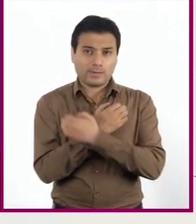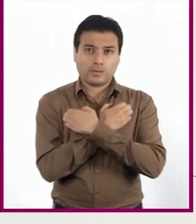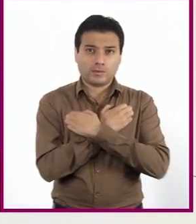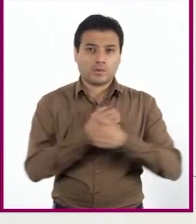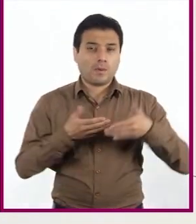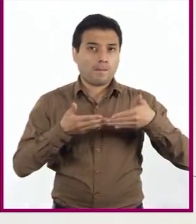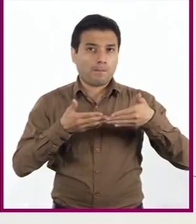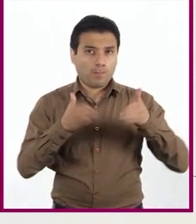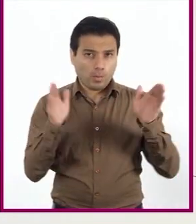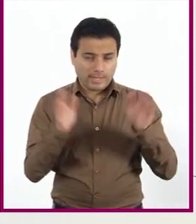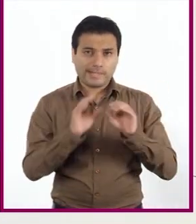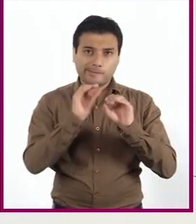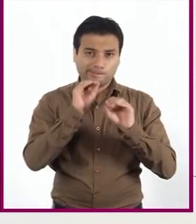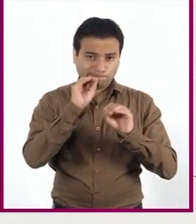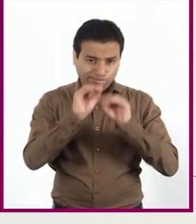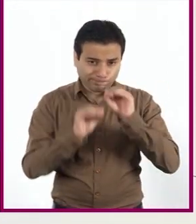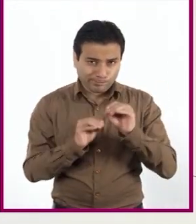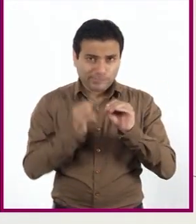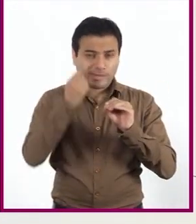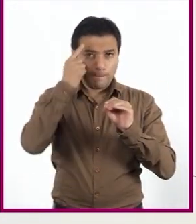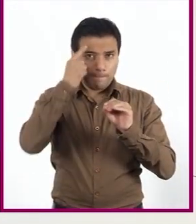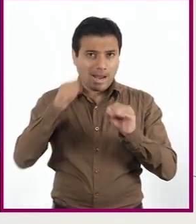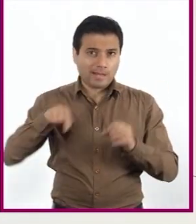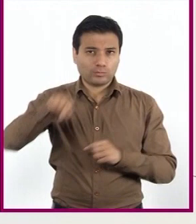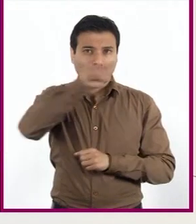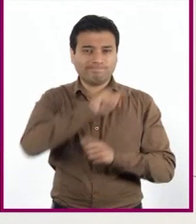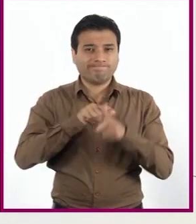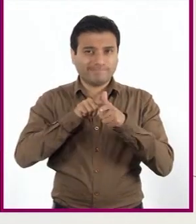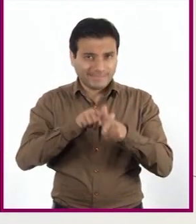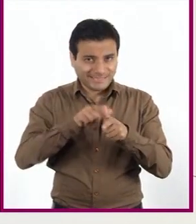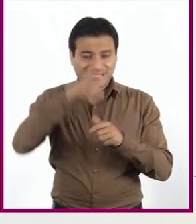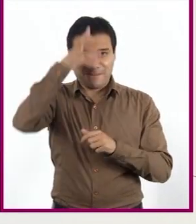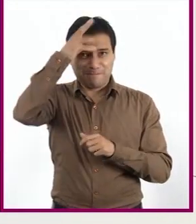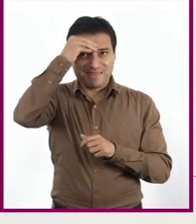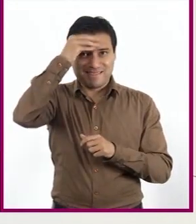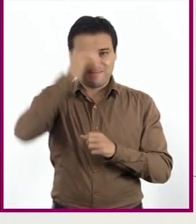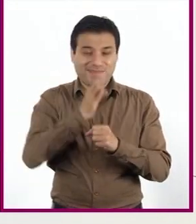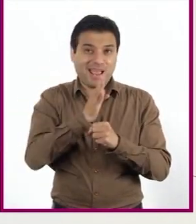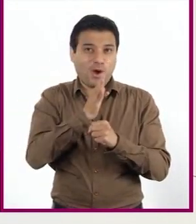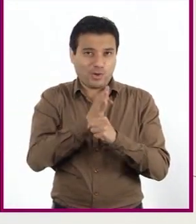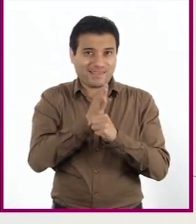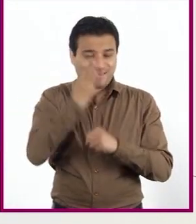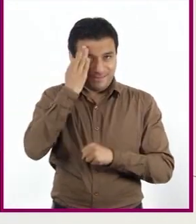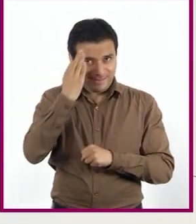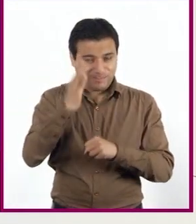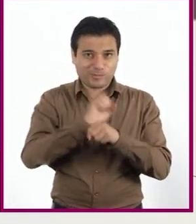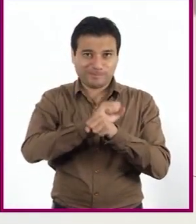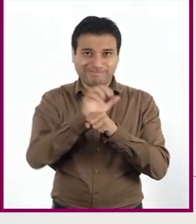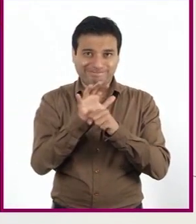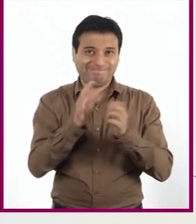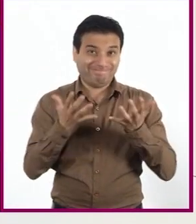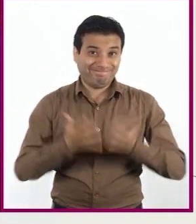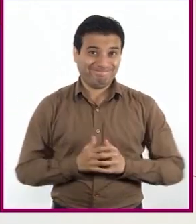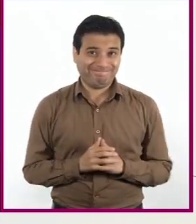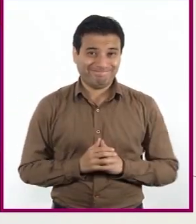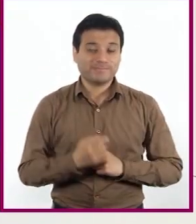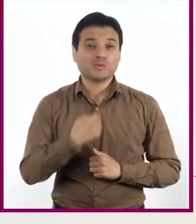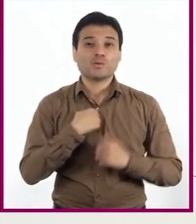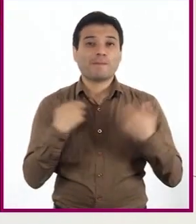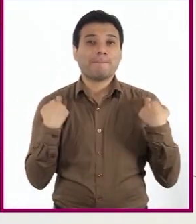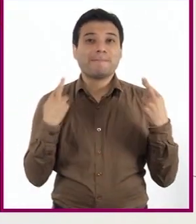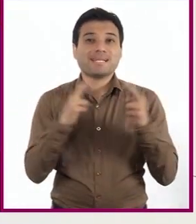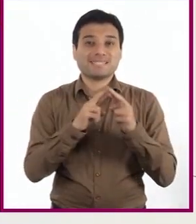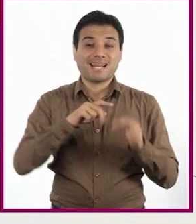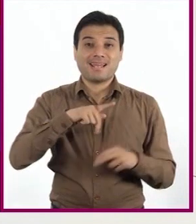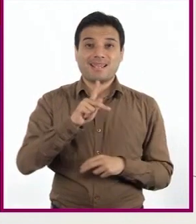ha diseñado para que continúen ustedes con su aprendizaje en este periodo de contingencia. Soy la maestra